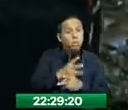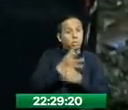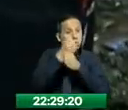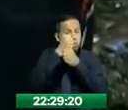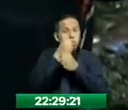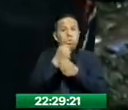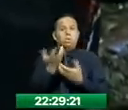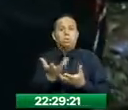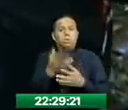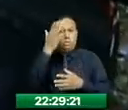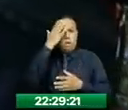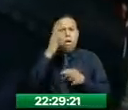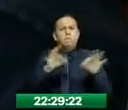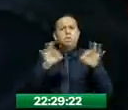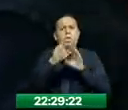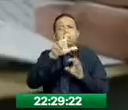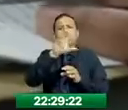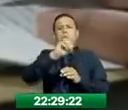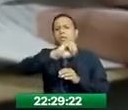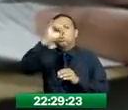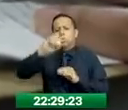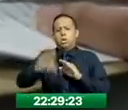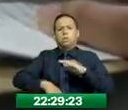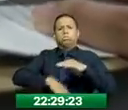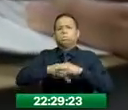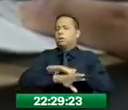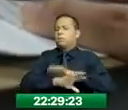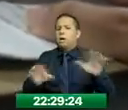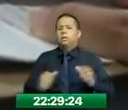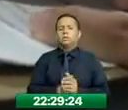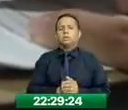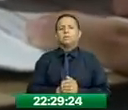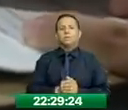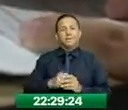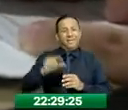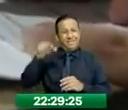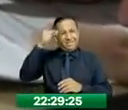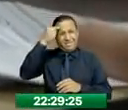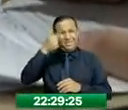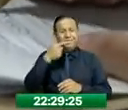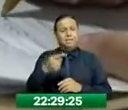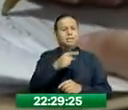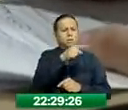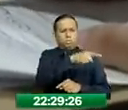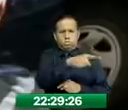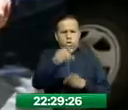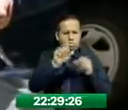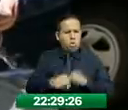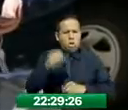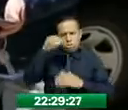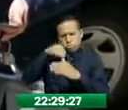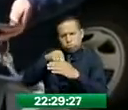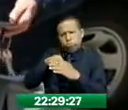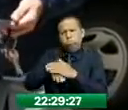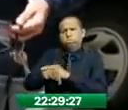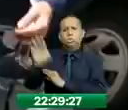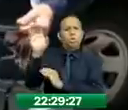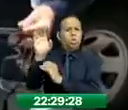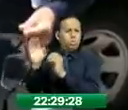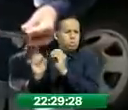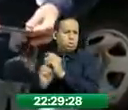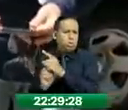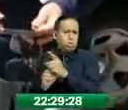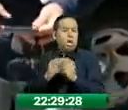la autoridad recordó a la ciudadanía que se puede acercar a la ventanilla rápida ubicada en la matriz del amc para realizar los trámites